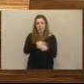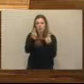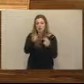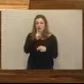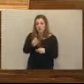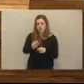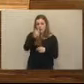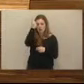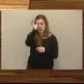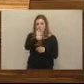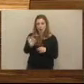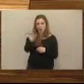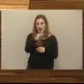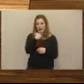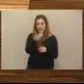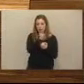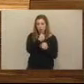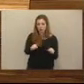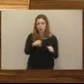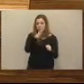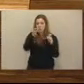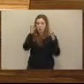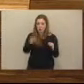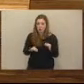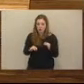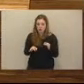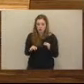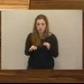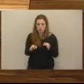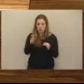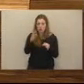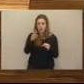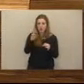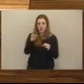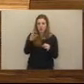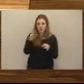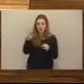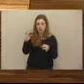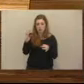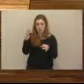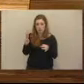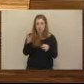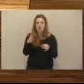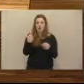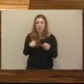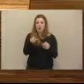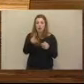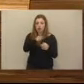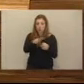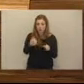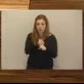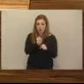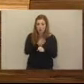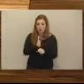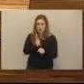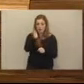o incluso imposible bajo el paraguas del TTIP. Los derechos de los trabajadores se ven amenazados